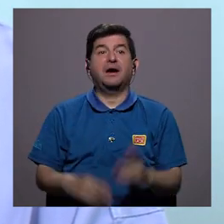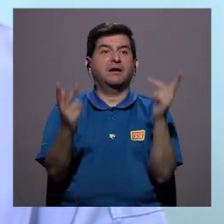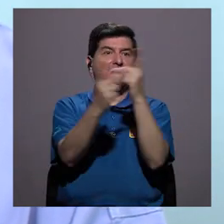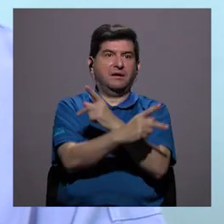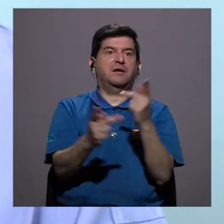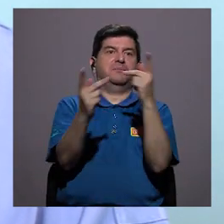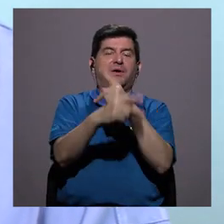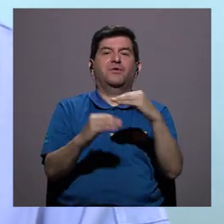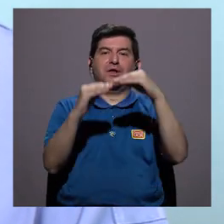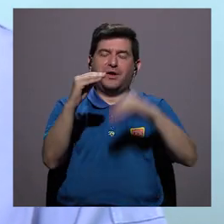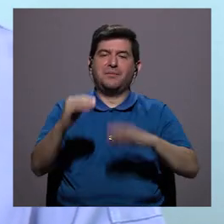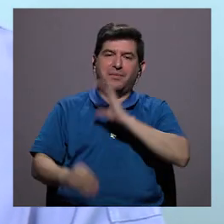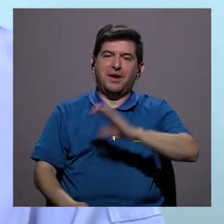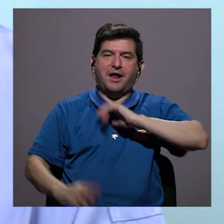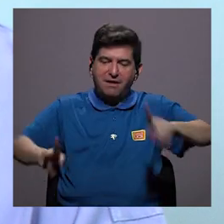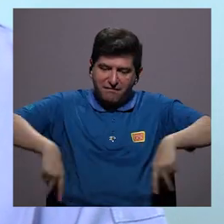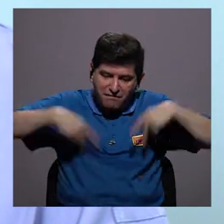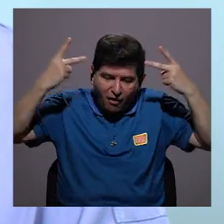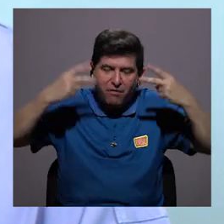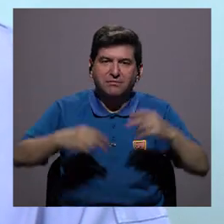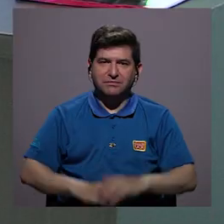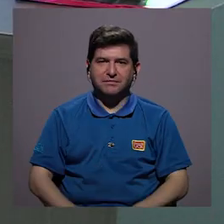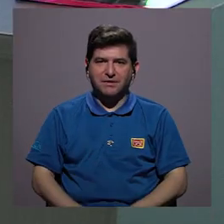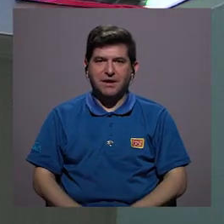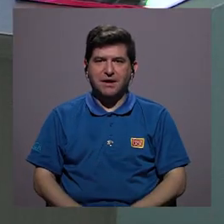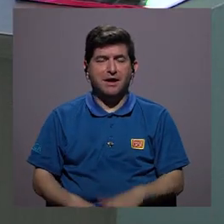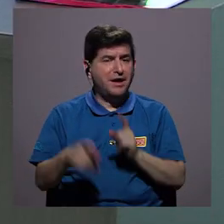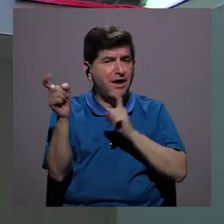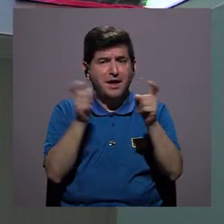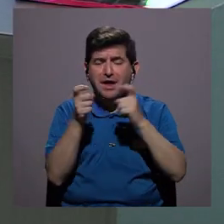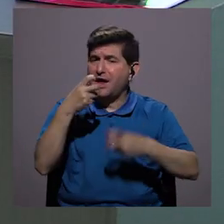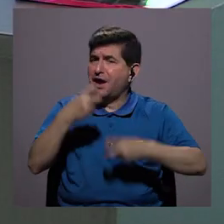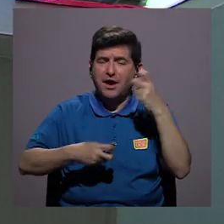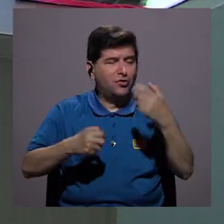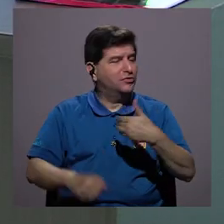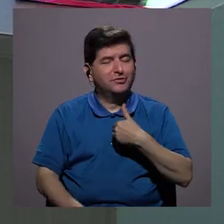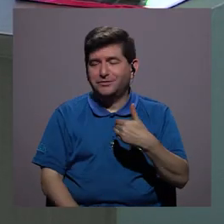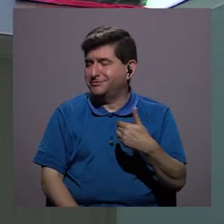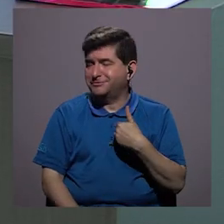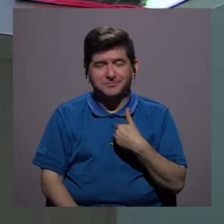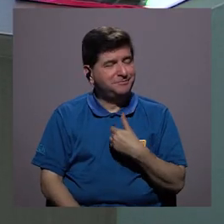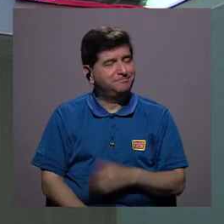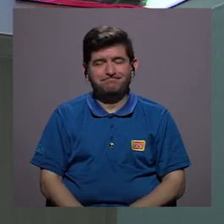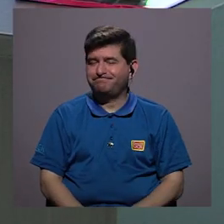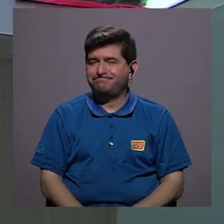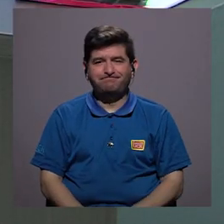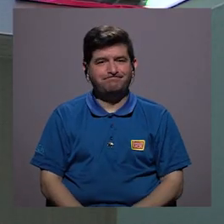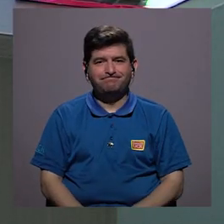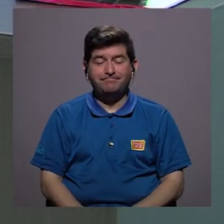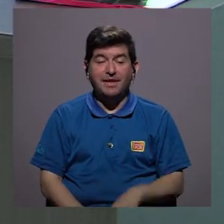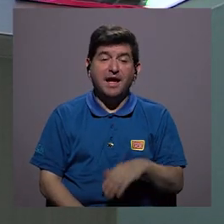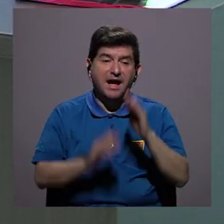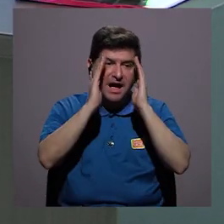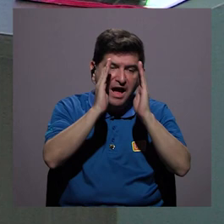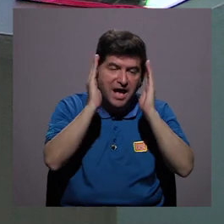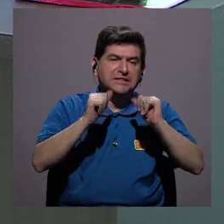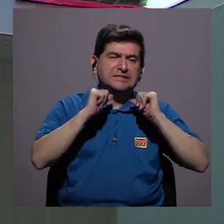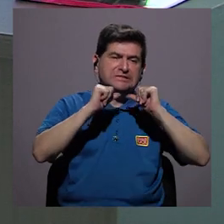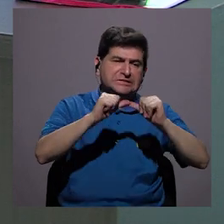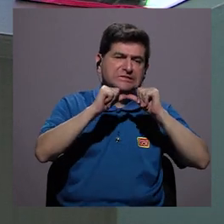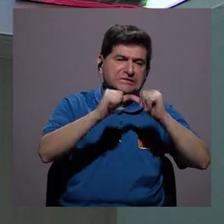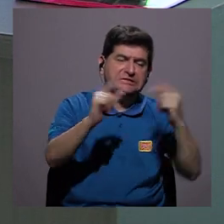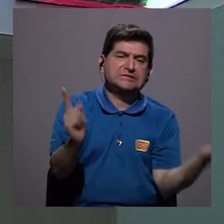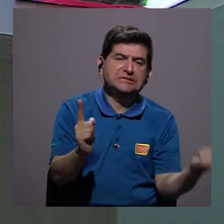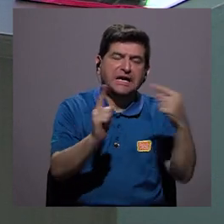seguir empeorando y bajándole la calidad de vida. Y va a perder el control de su problema. Y entonces va a estar en consultas